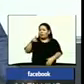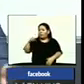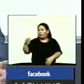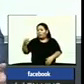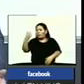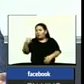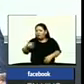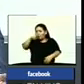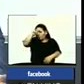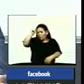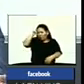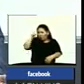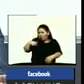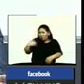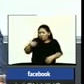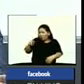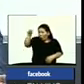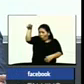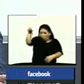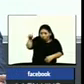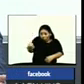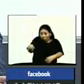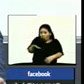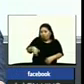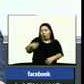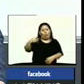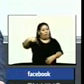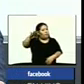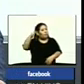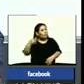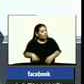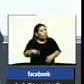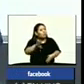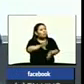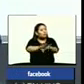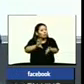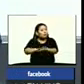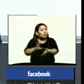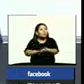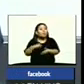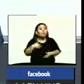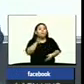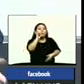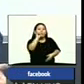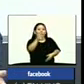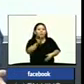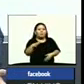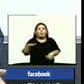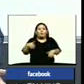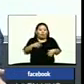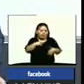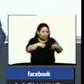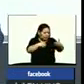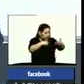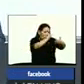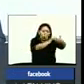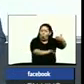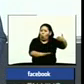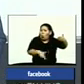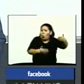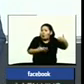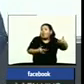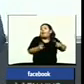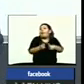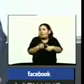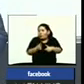trabajo y hacerlo en un hotel donde decían se incurren gastos, porque se mencionaba a la vez que si hay quejas de presupuesto, pues se debería de